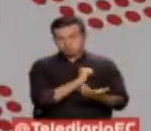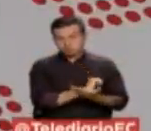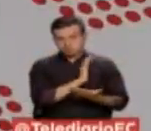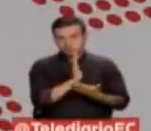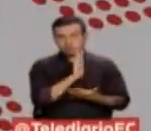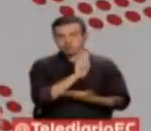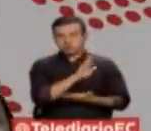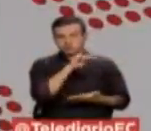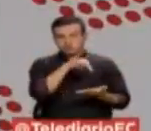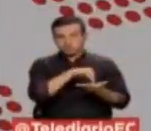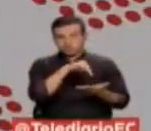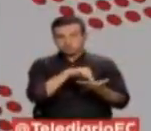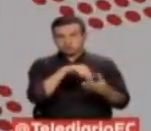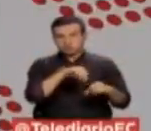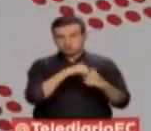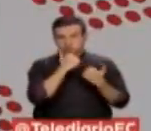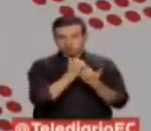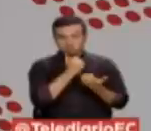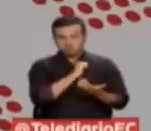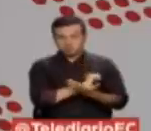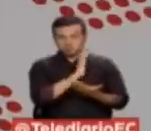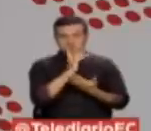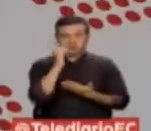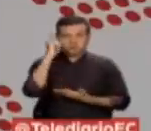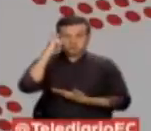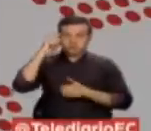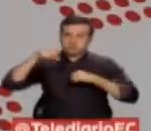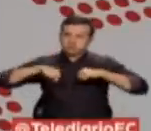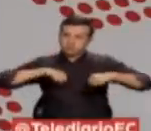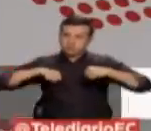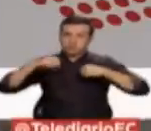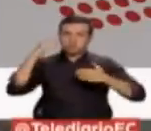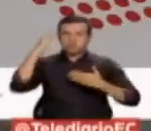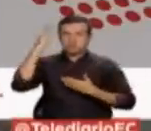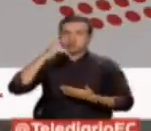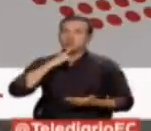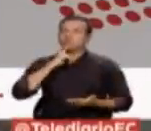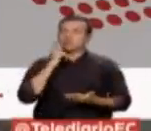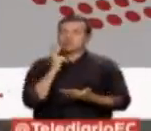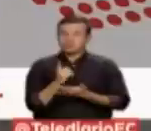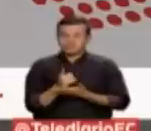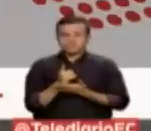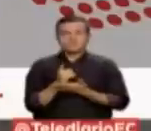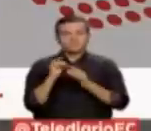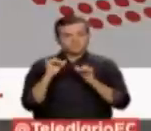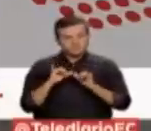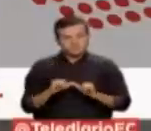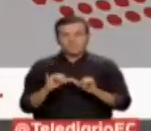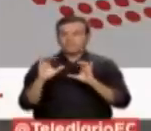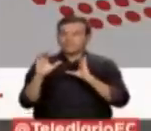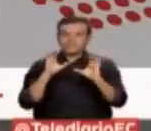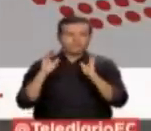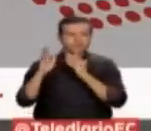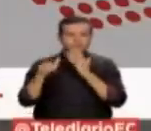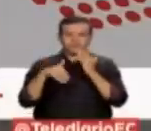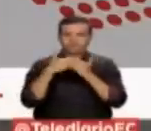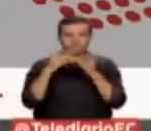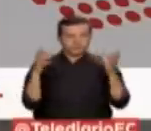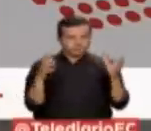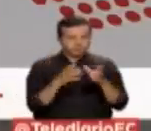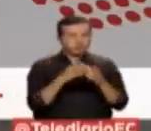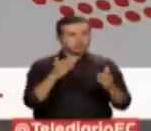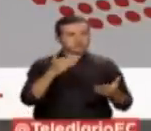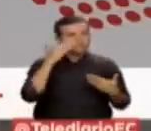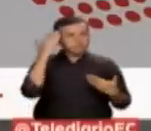miembros de la asamblea nacional el gobierno y la gestión de la política por supuesto se mantiene en conversación con todos los sectores